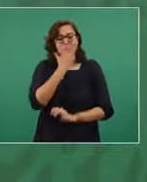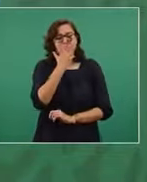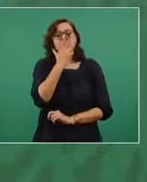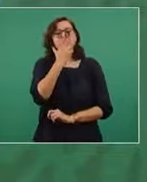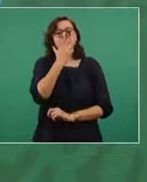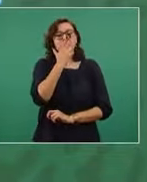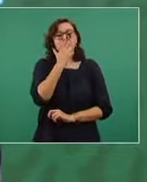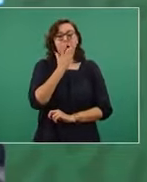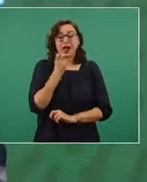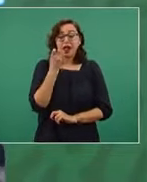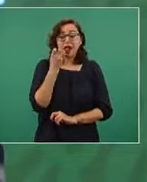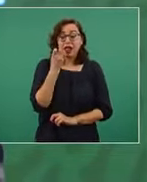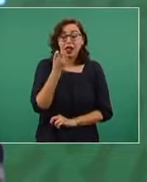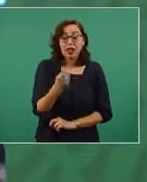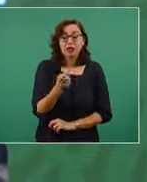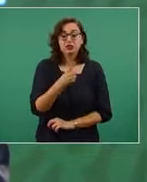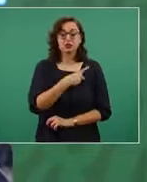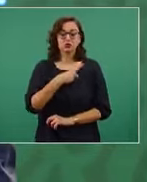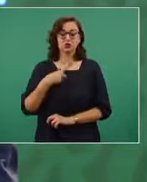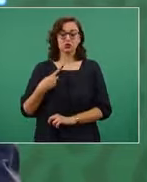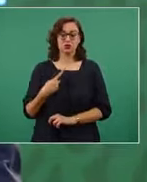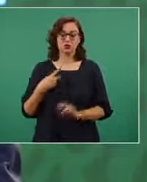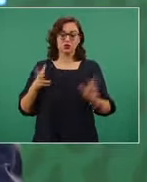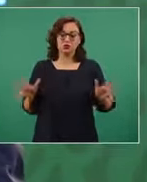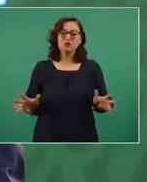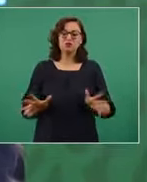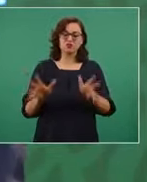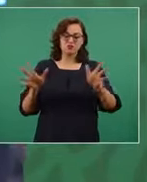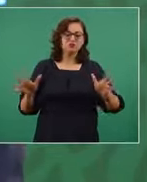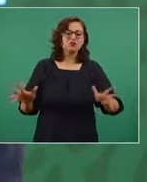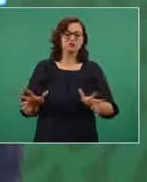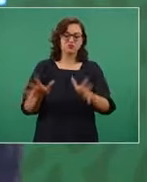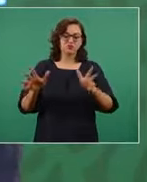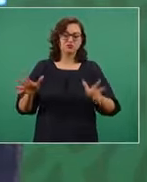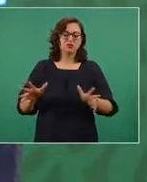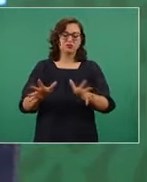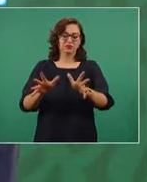es lo que tenemos que estar